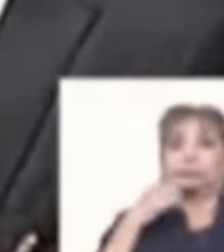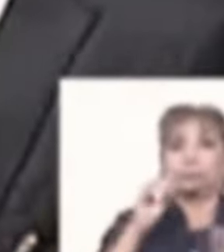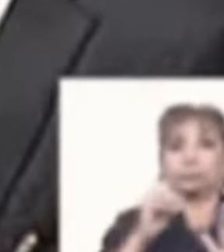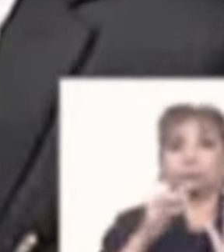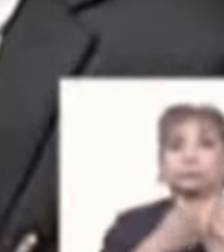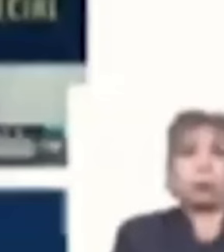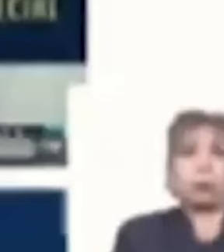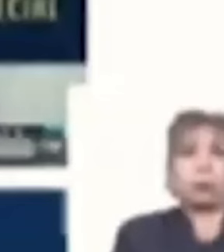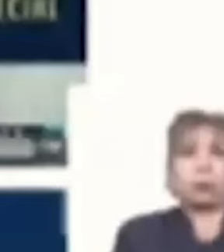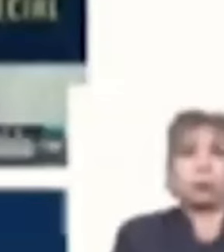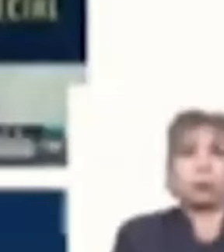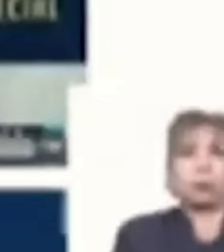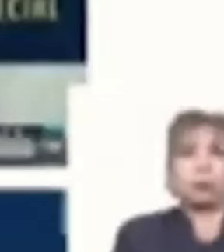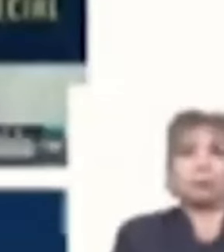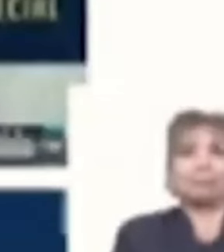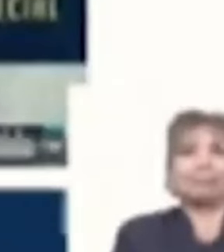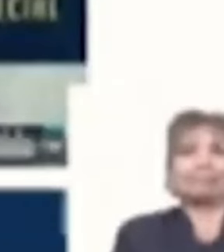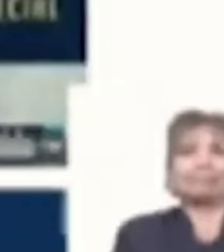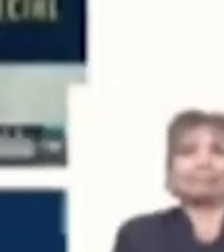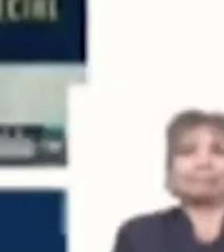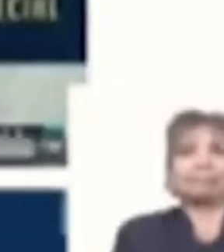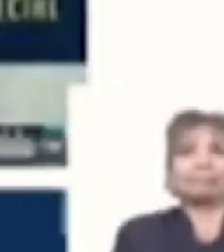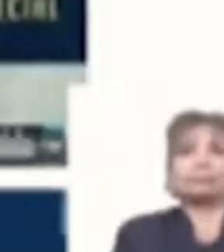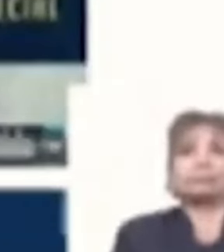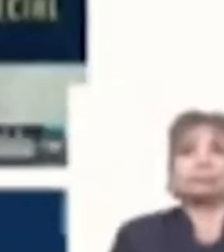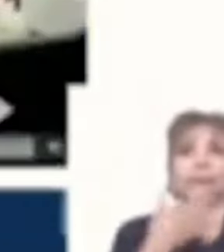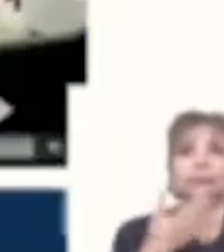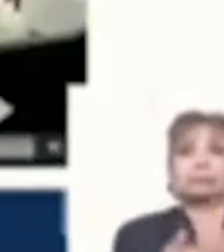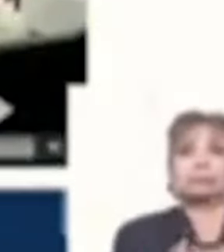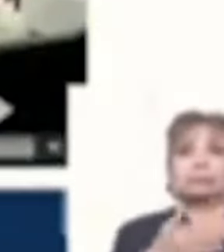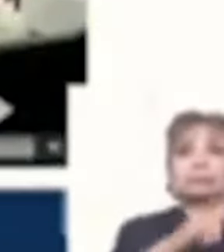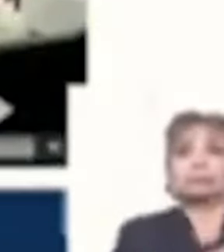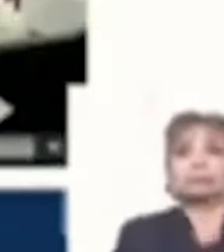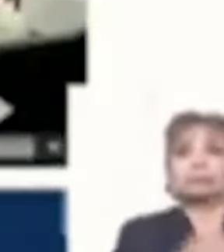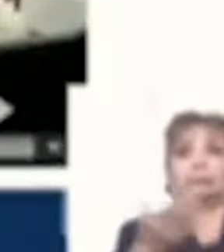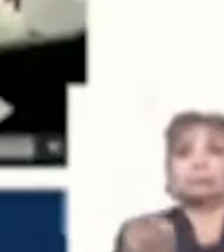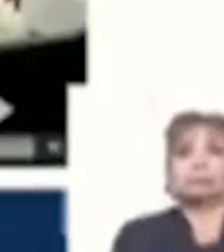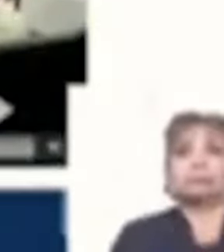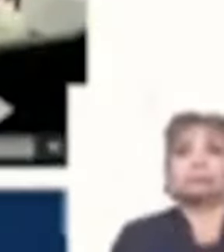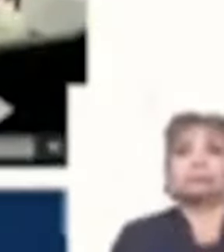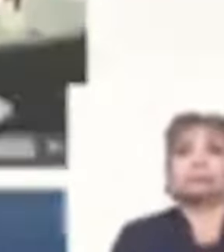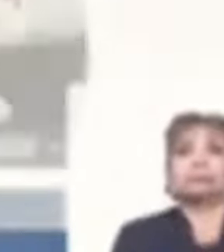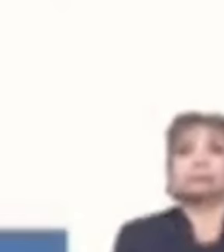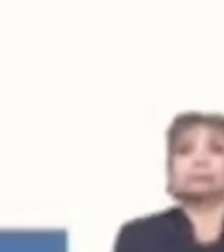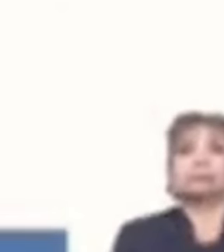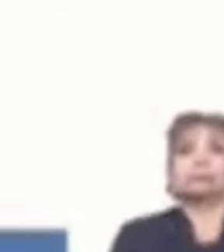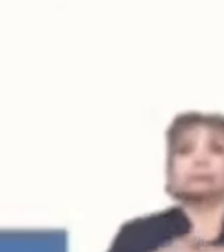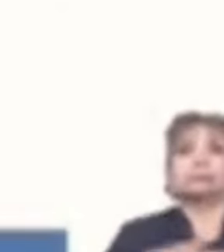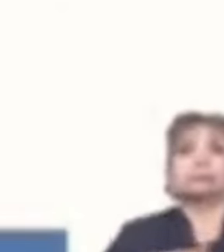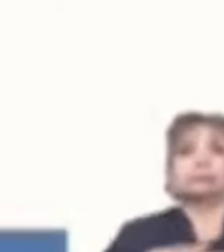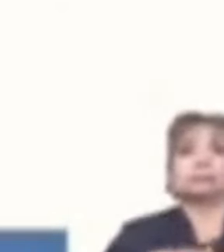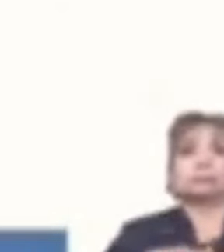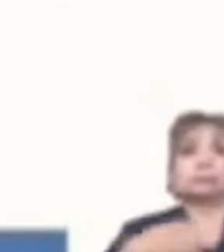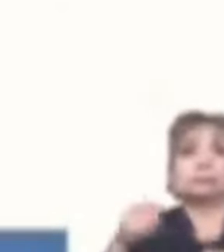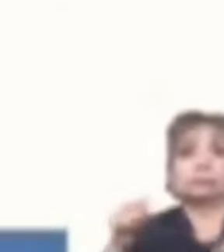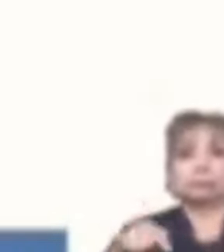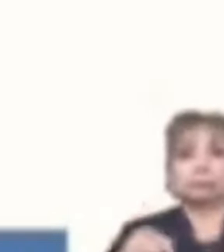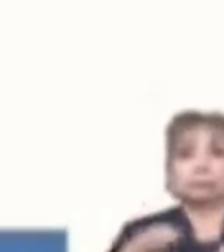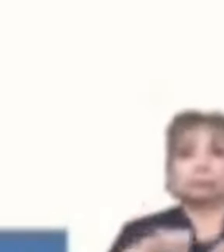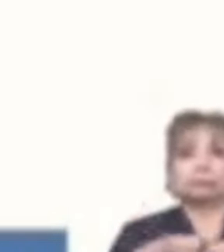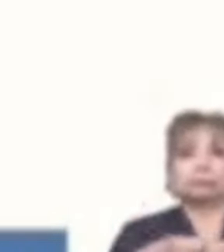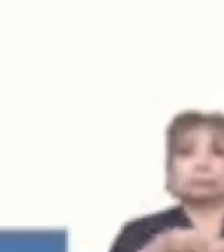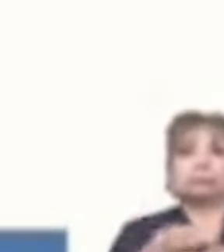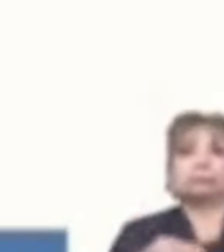el audio, por favor. Sí, buenas tardes. Buenas tardes, señor. Un gusto tenerla aquí en la Comisión